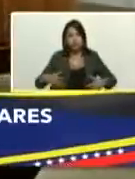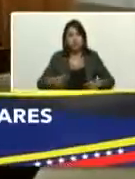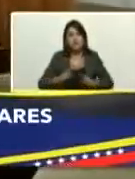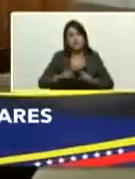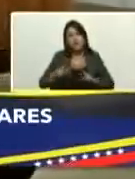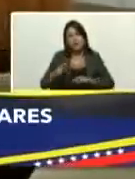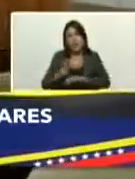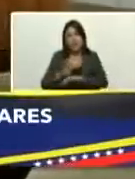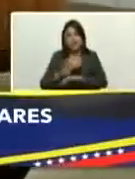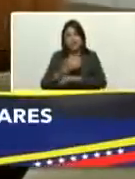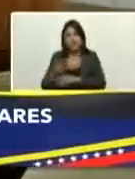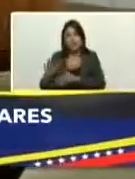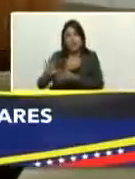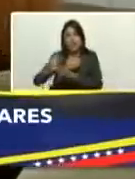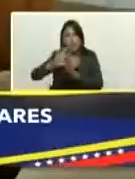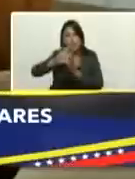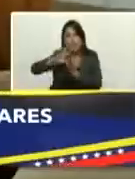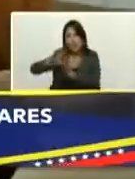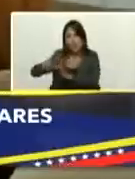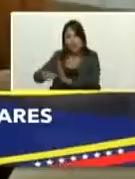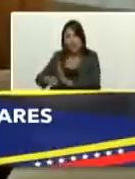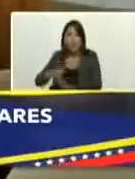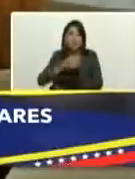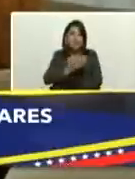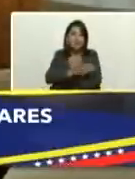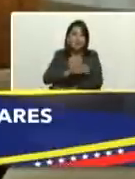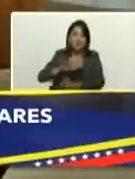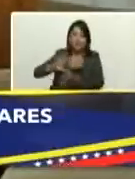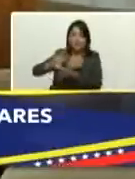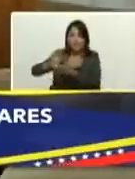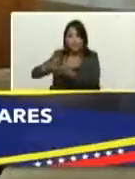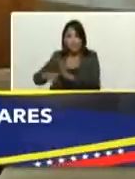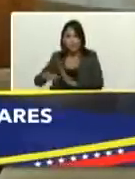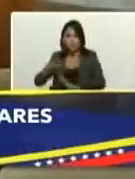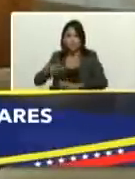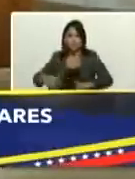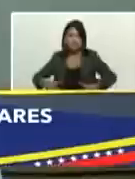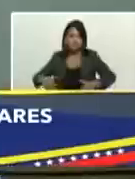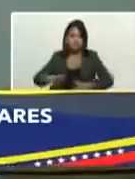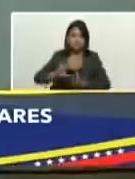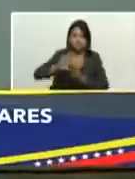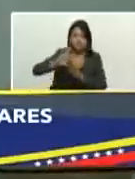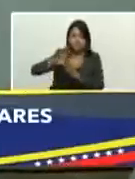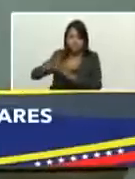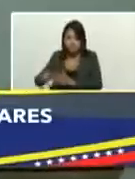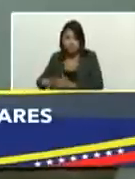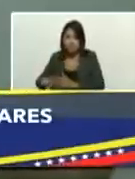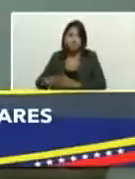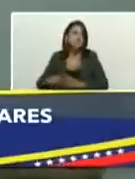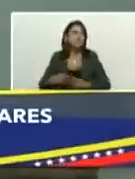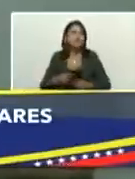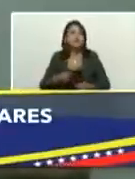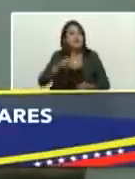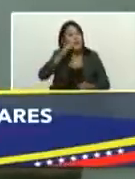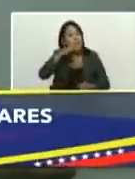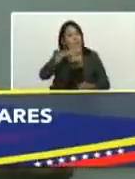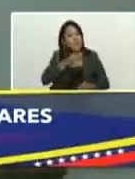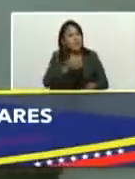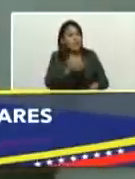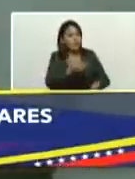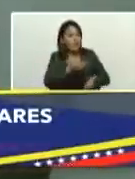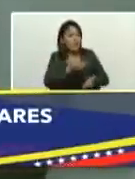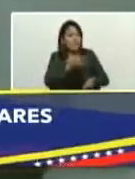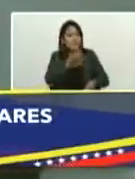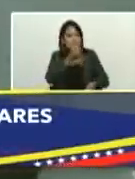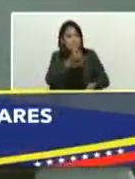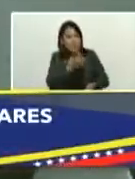turno y la burguesía se apropiaba de las riquezas y nos dejaba solamente migajas a nosotros. Pues hoy podemos ver